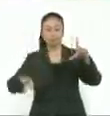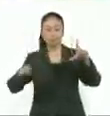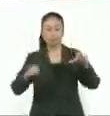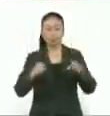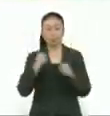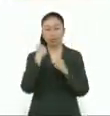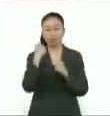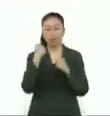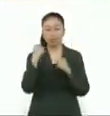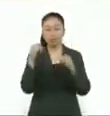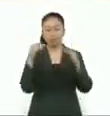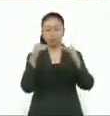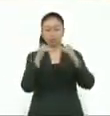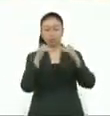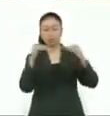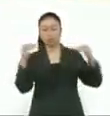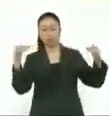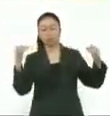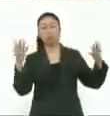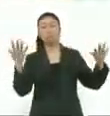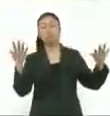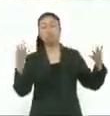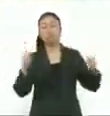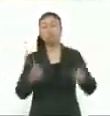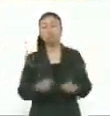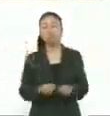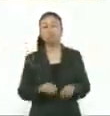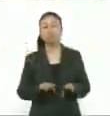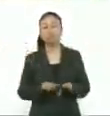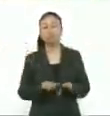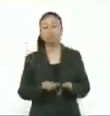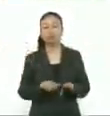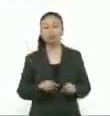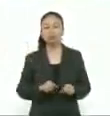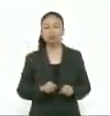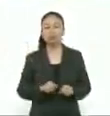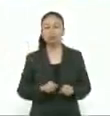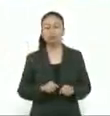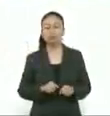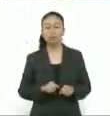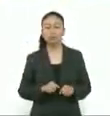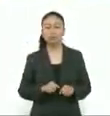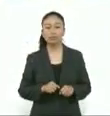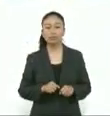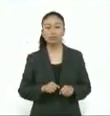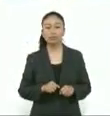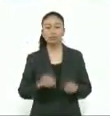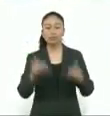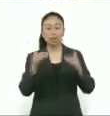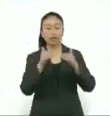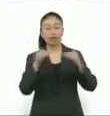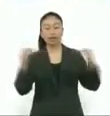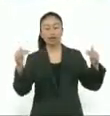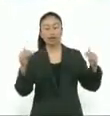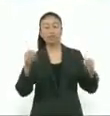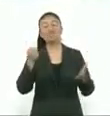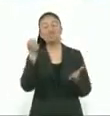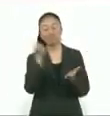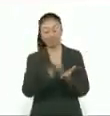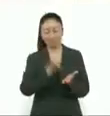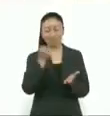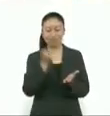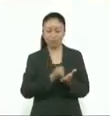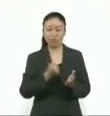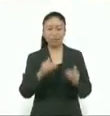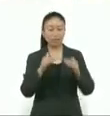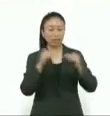justa, igualitaria, está completamente vinculada con la lucha por la equidad de género. Van de la